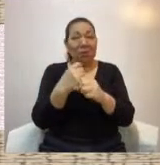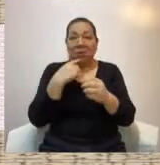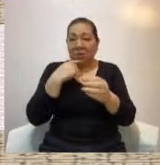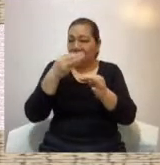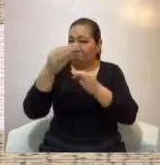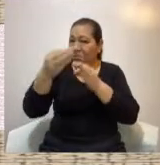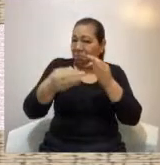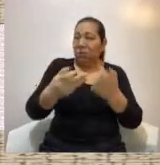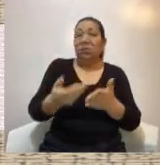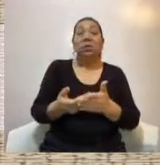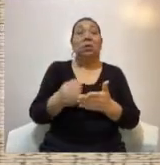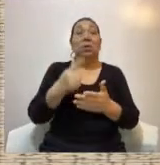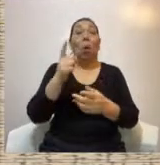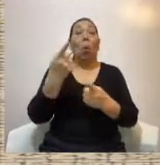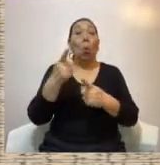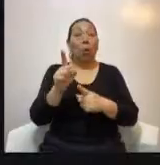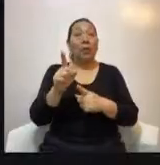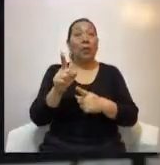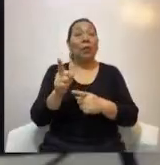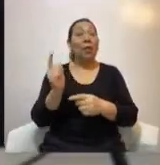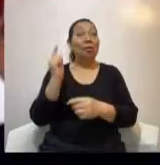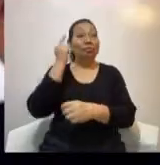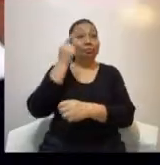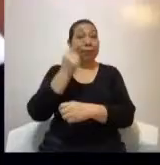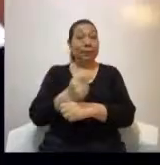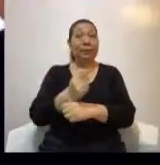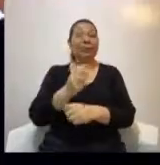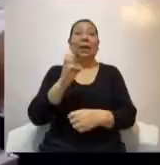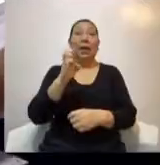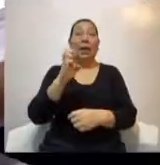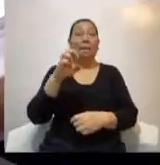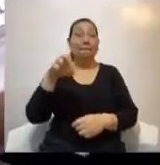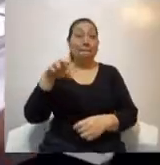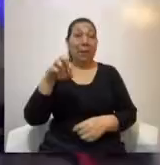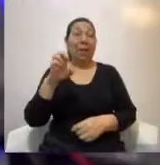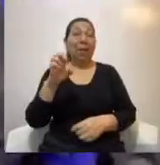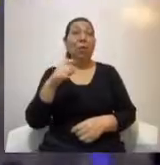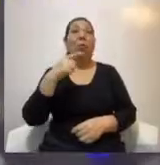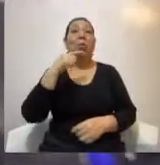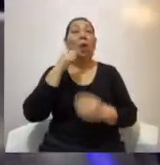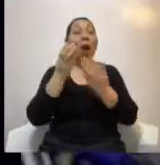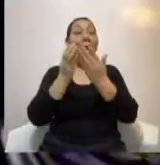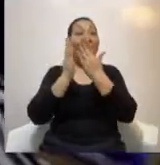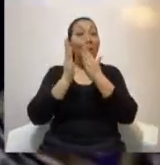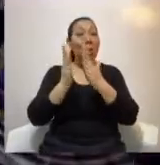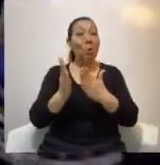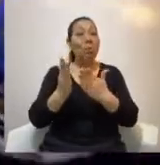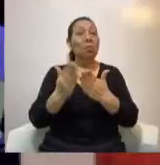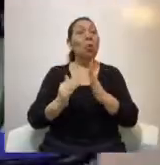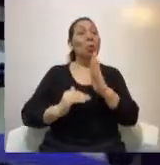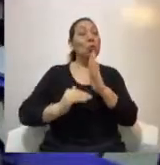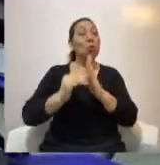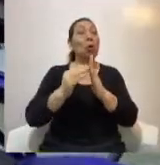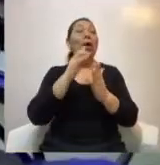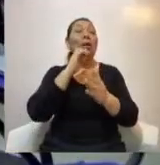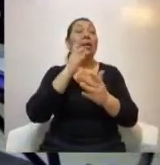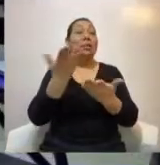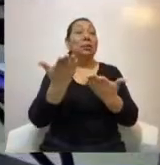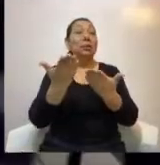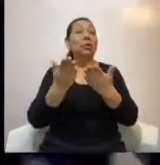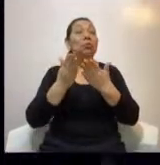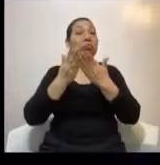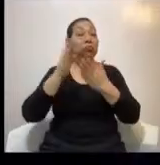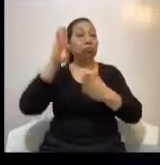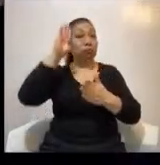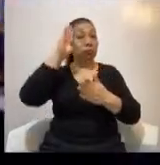la siguiente manera, ¿no? La demandante, de iniciales DPFE, era una alumna del Instituto de Educación Superior